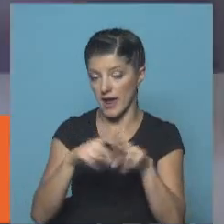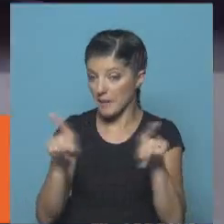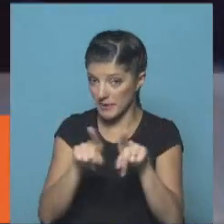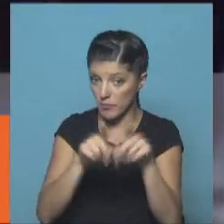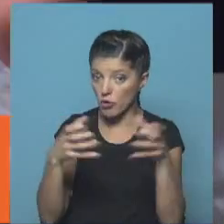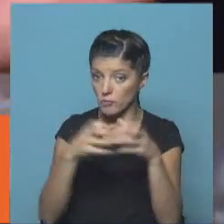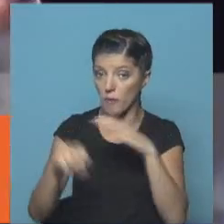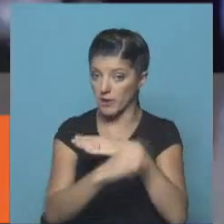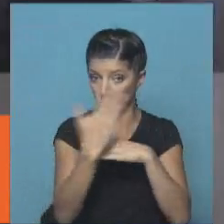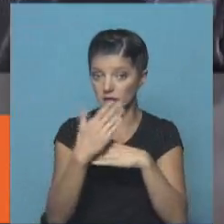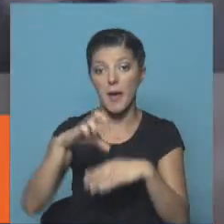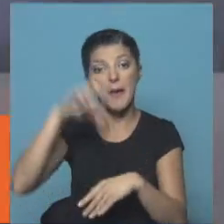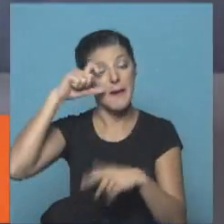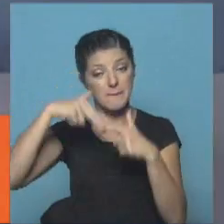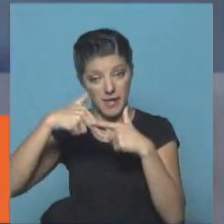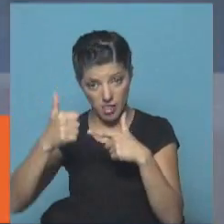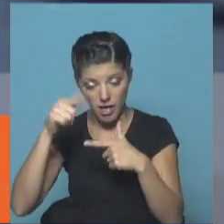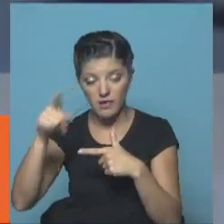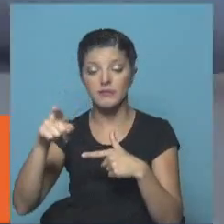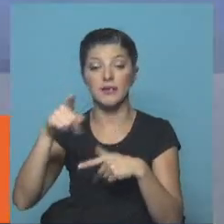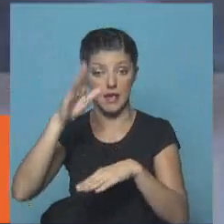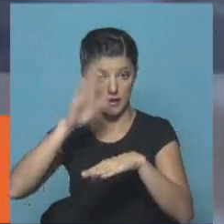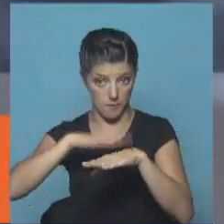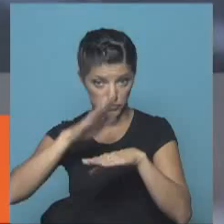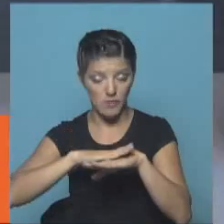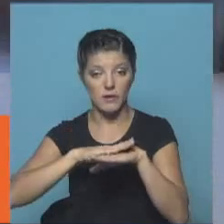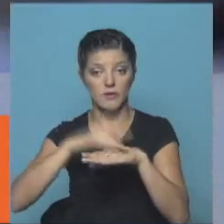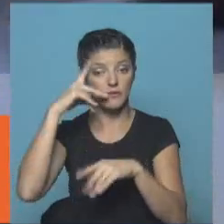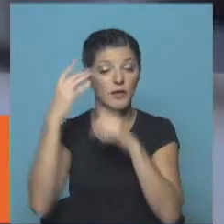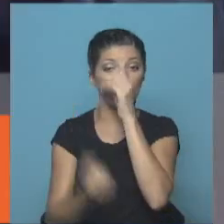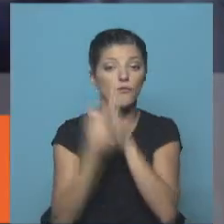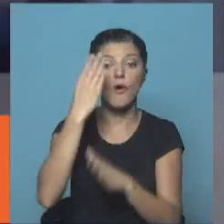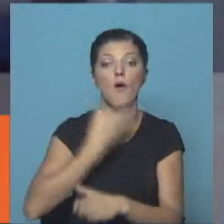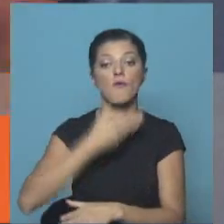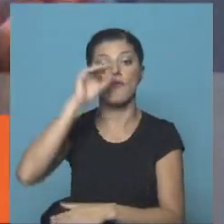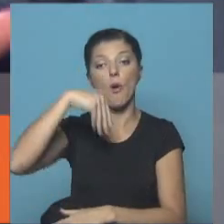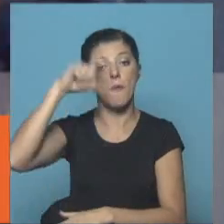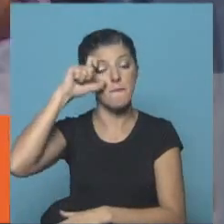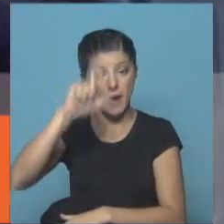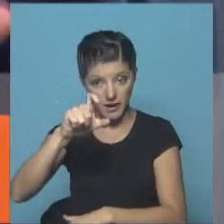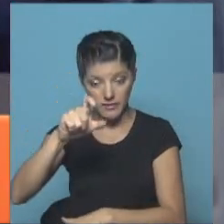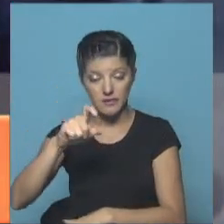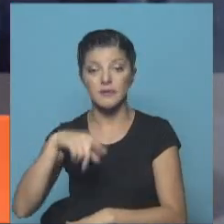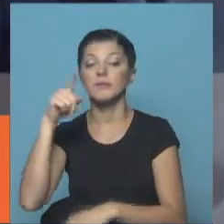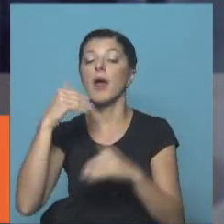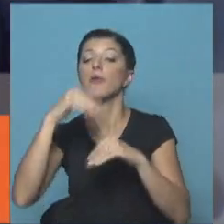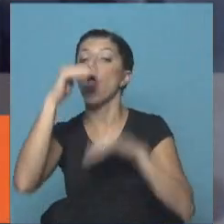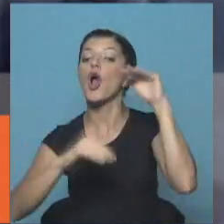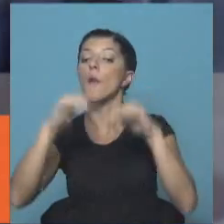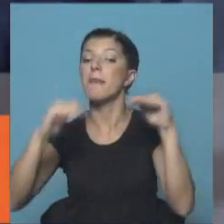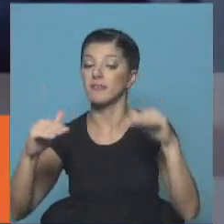Mercosur, Samuel Peñido Guimarães, que estaba en ese momento a cargo de Mercosur, creó el FOMEC, el Fondo de Compensación. Es decir, un fondo de compensación para tratar...